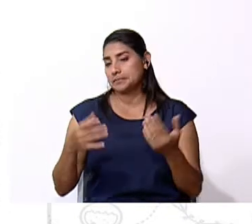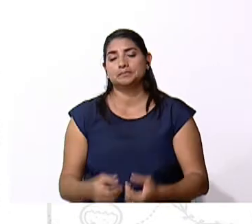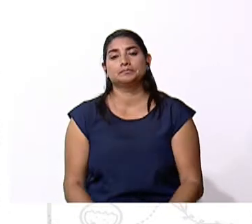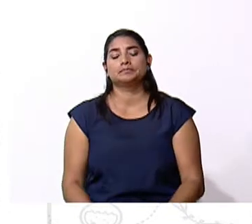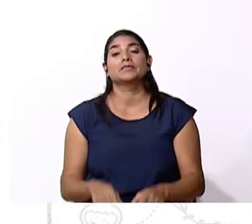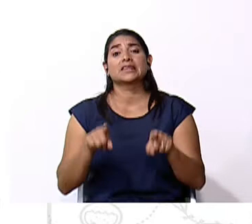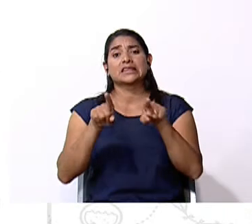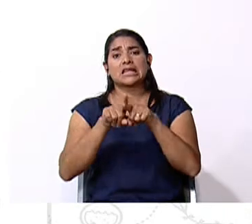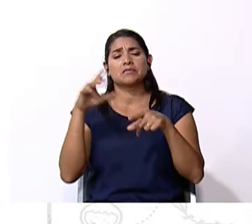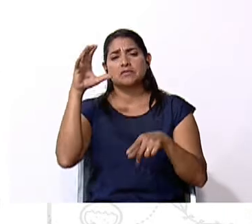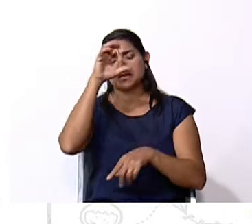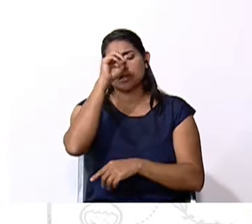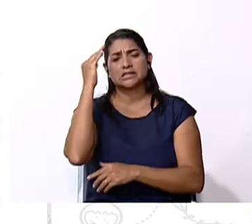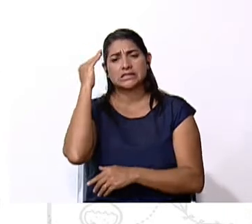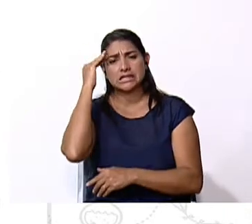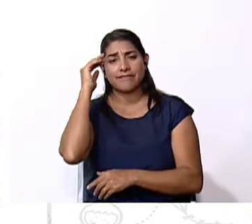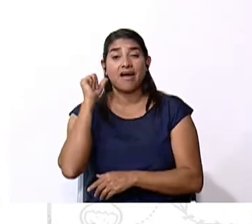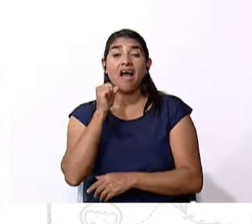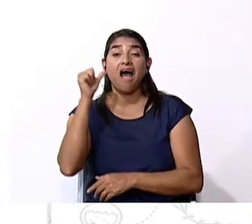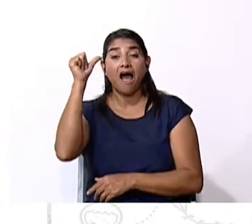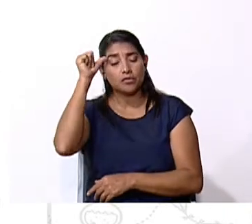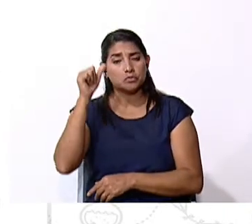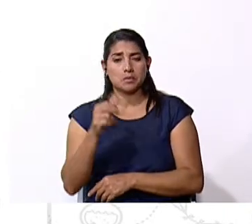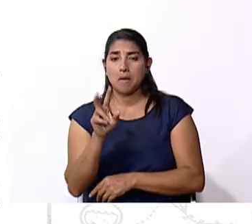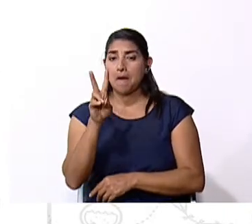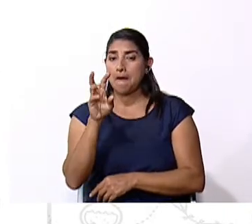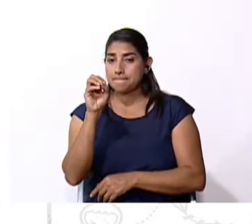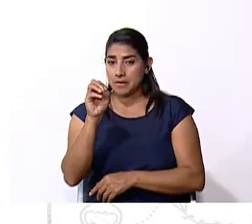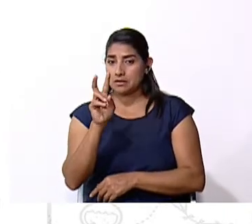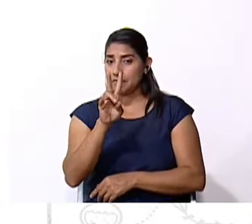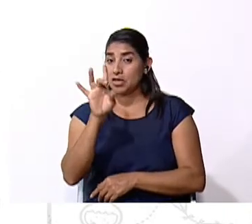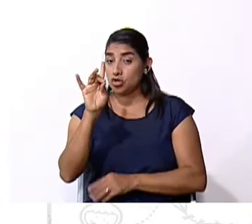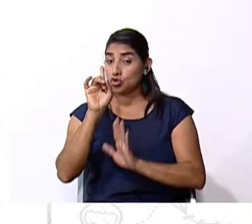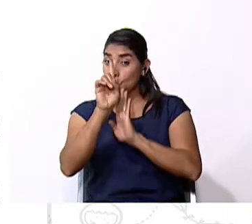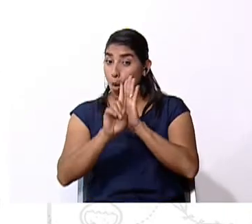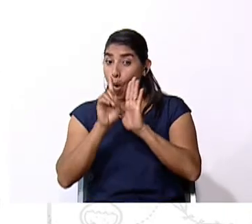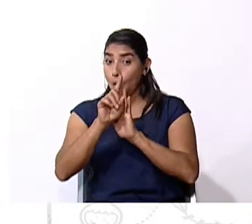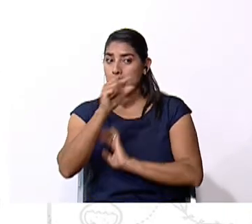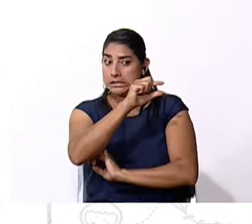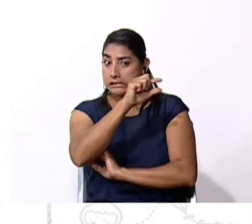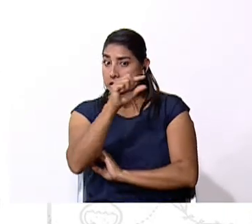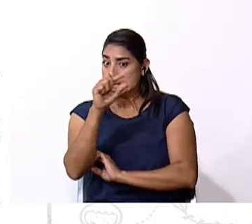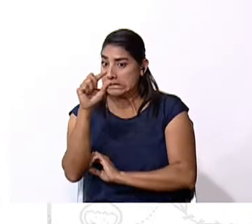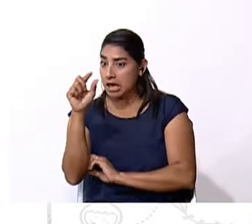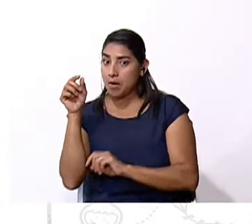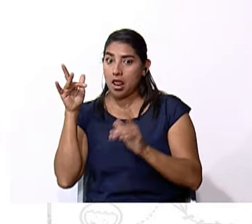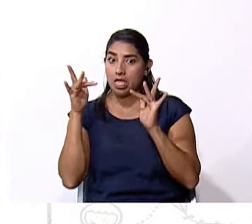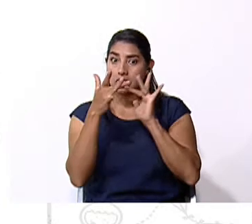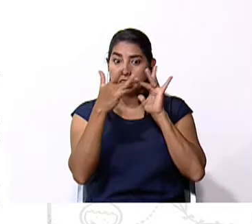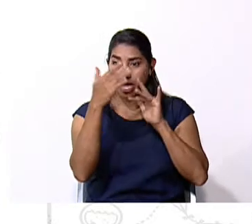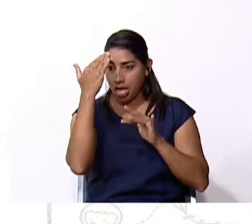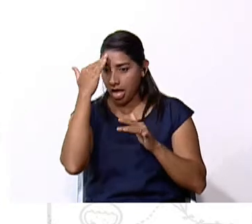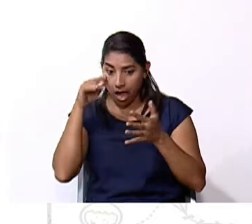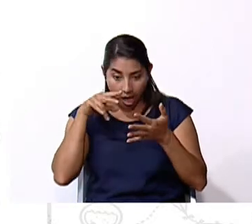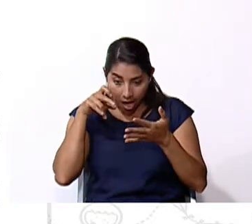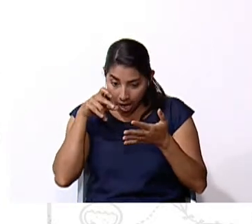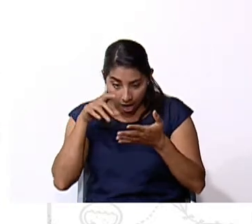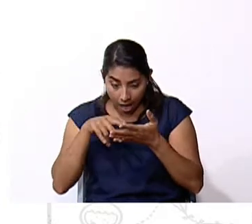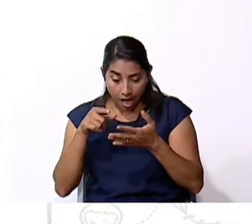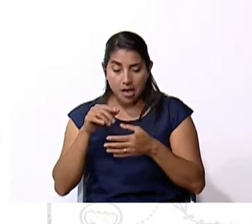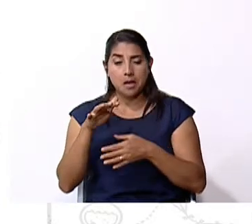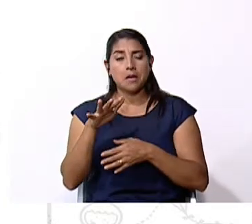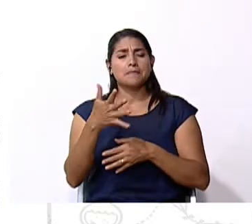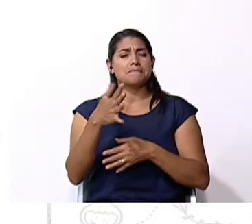Se estima que los adultos pasan entre 20 y 28 horas a la semana en redes sociales y en